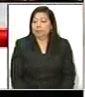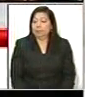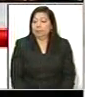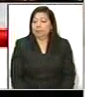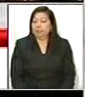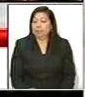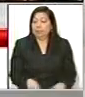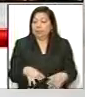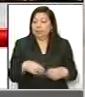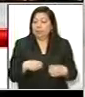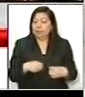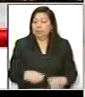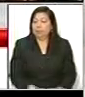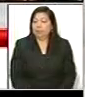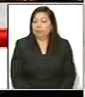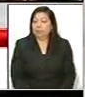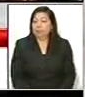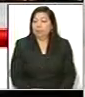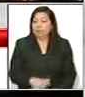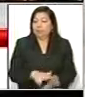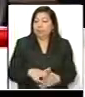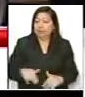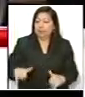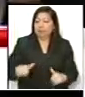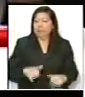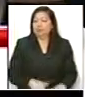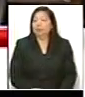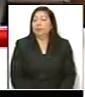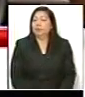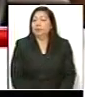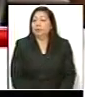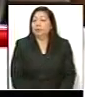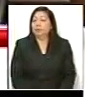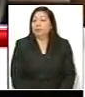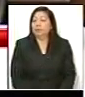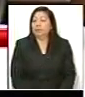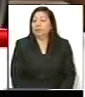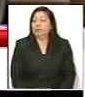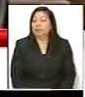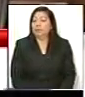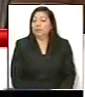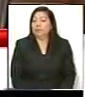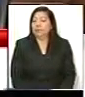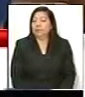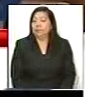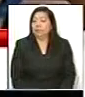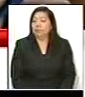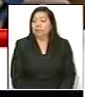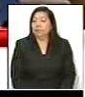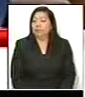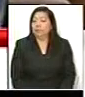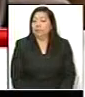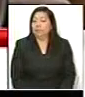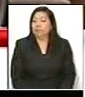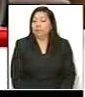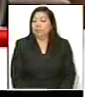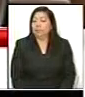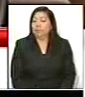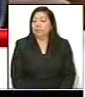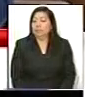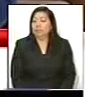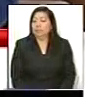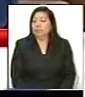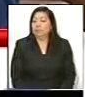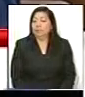los que se abstengan, aprobado por mayoría con el voto en contra de los congresistas Velázquez, Becerril, Mantilla y el voto en abstención de la congresista